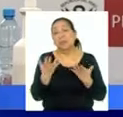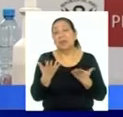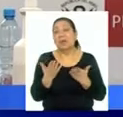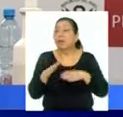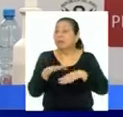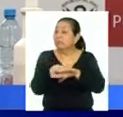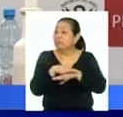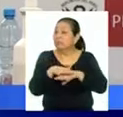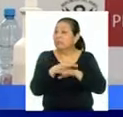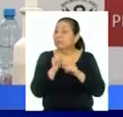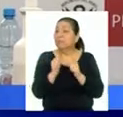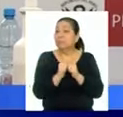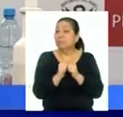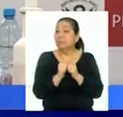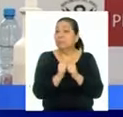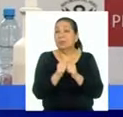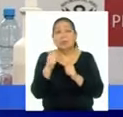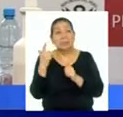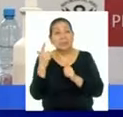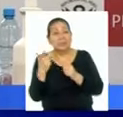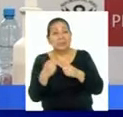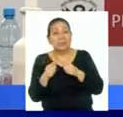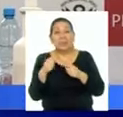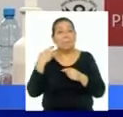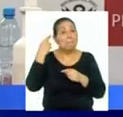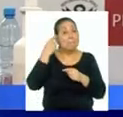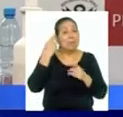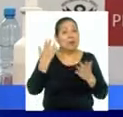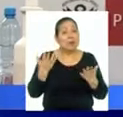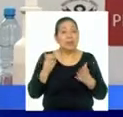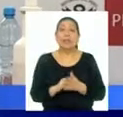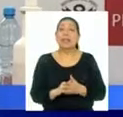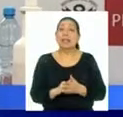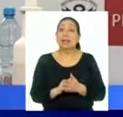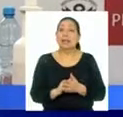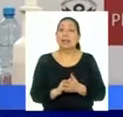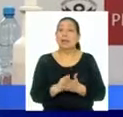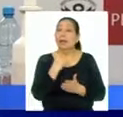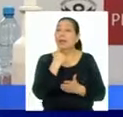y tratar de, a los líderes de las organizaciones políticas, a